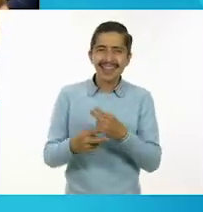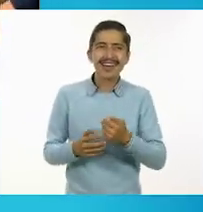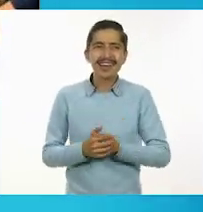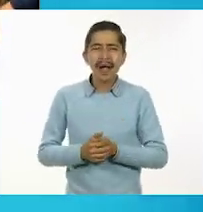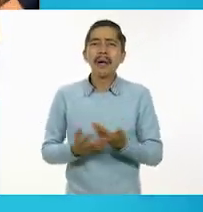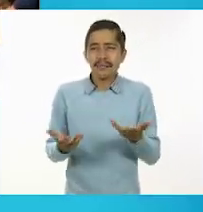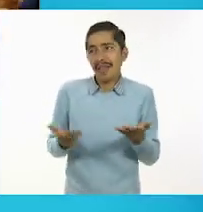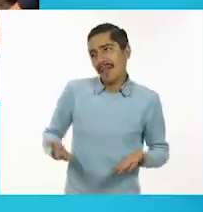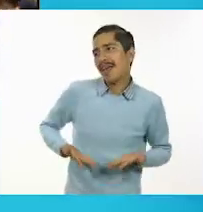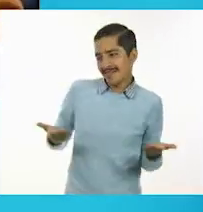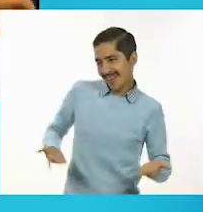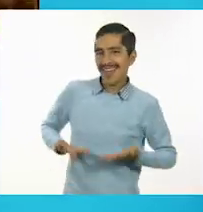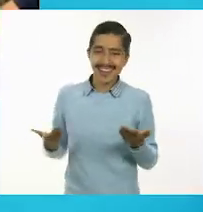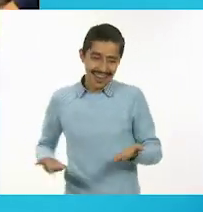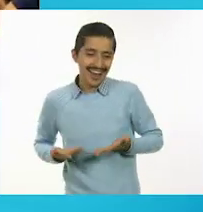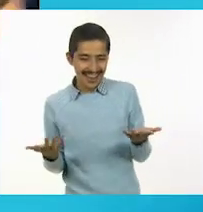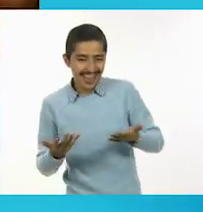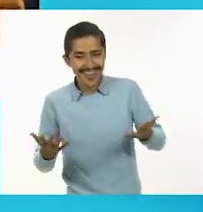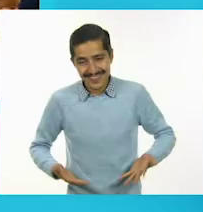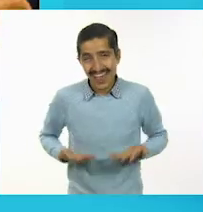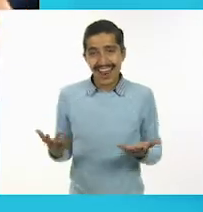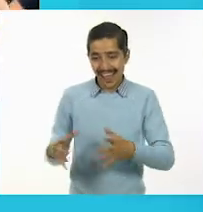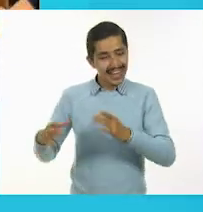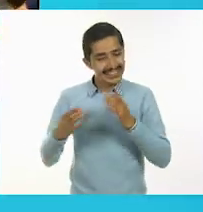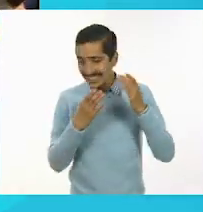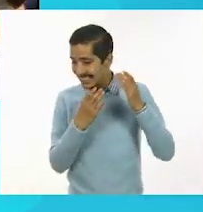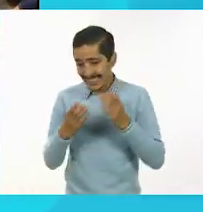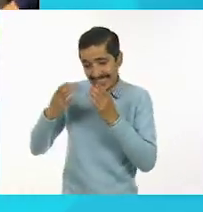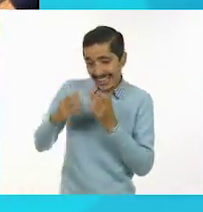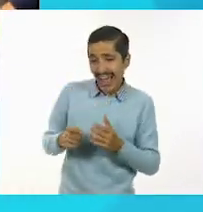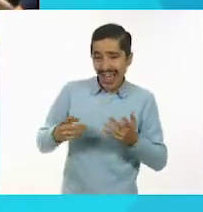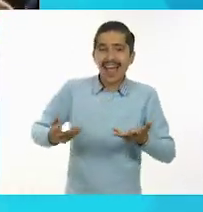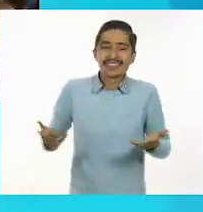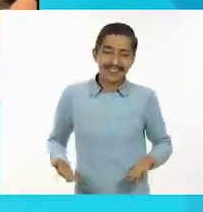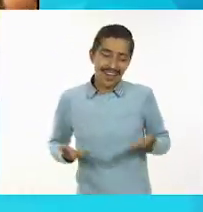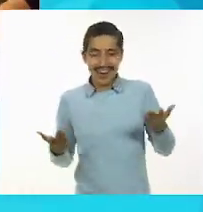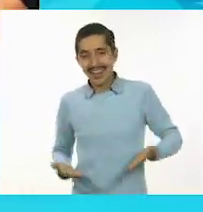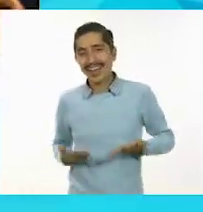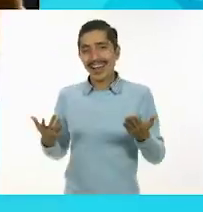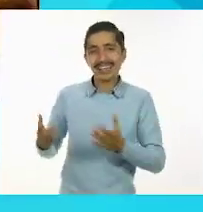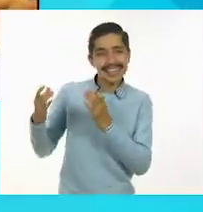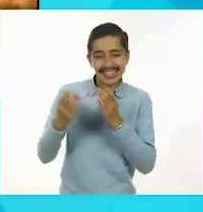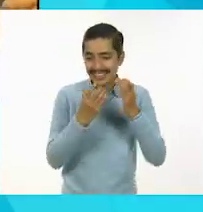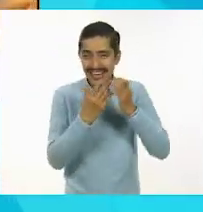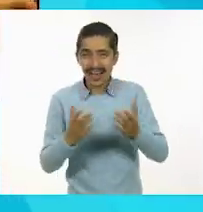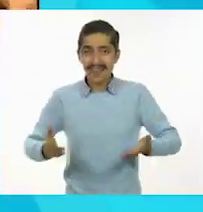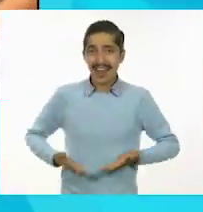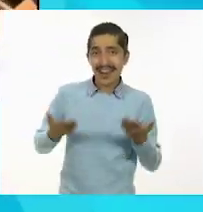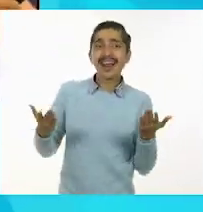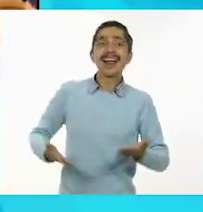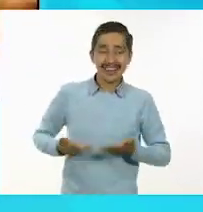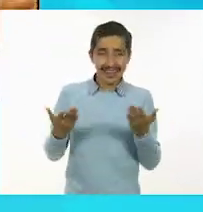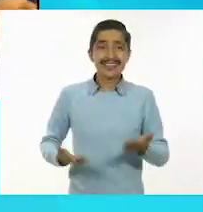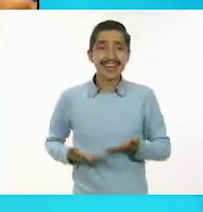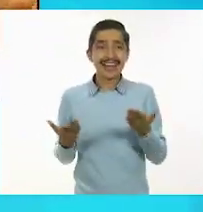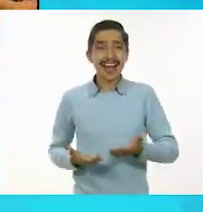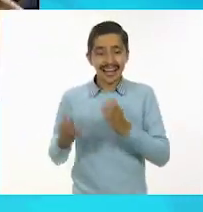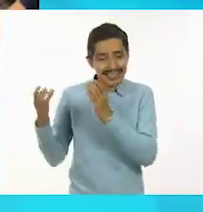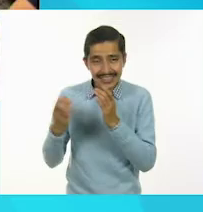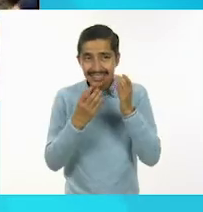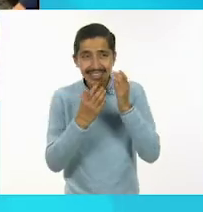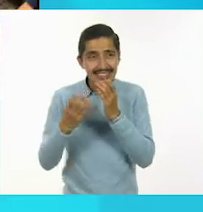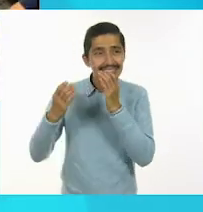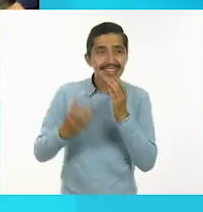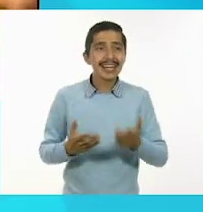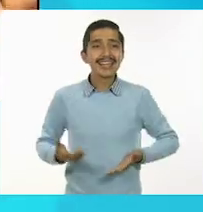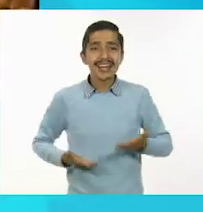Y baila, y baila, y baila la sandía. Y baila, y baila, y baila la sandía. Y baila, y baila.